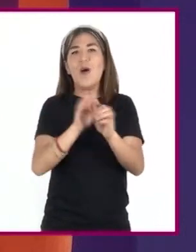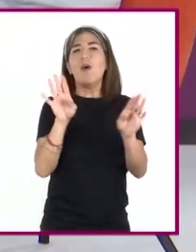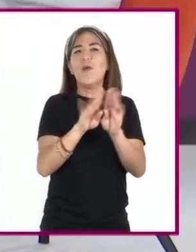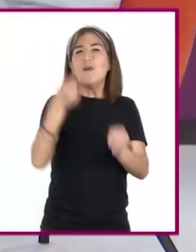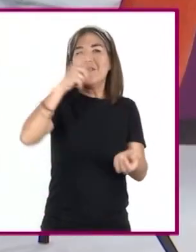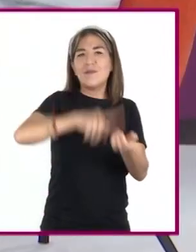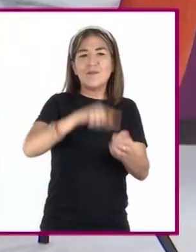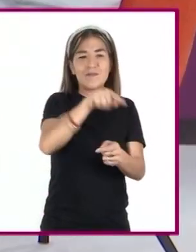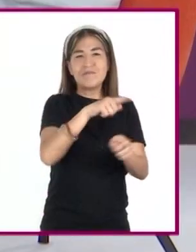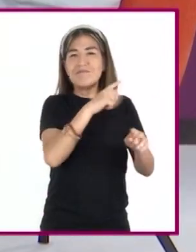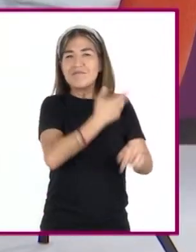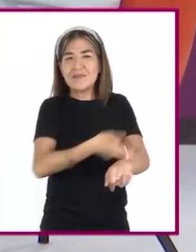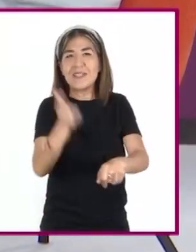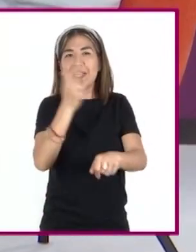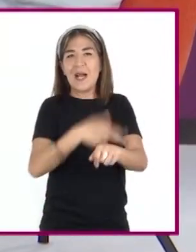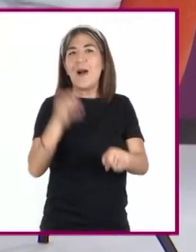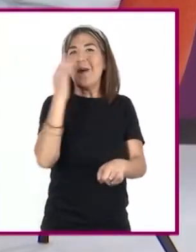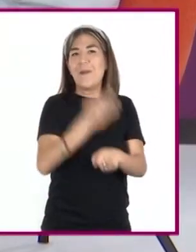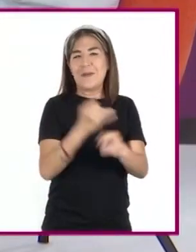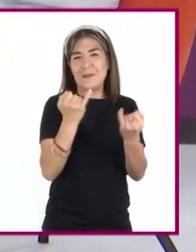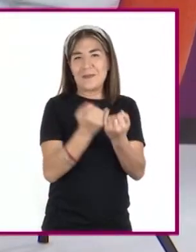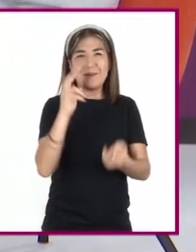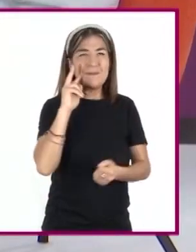en las ocasiones como esta que está.